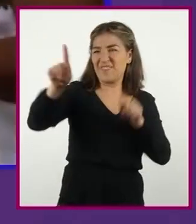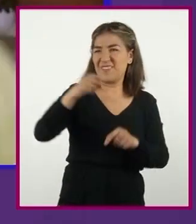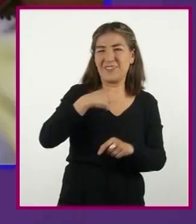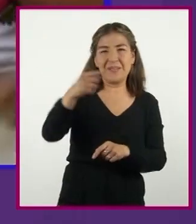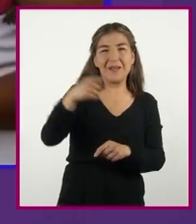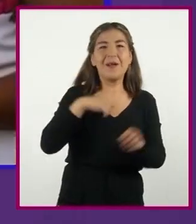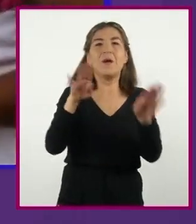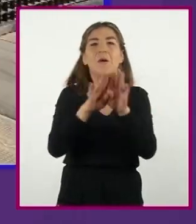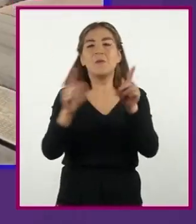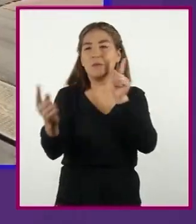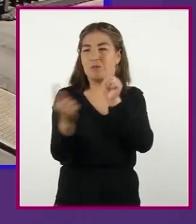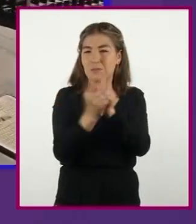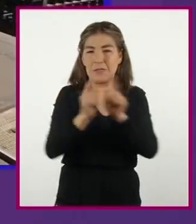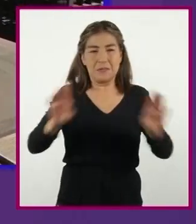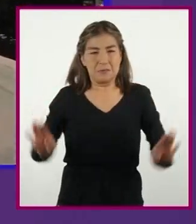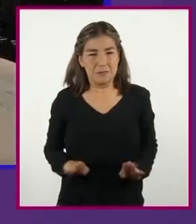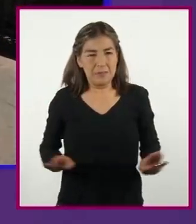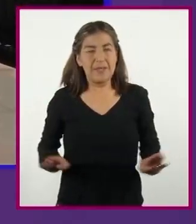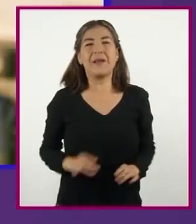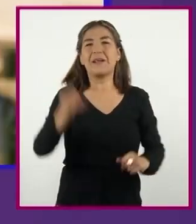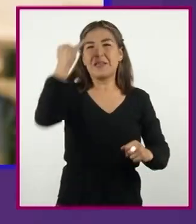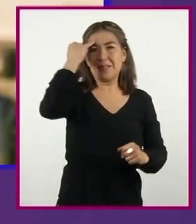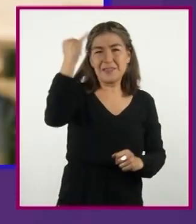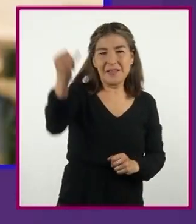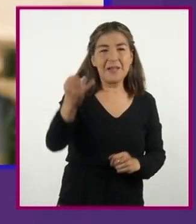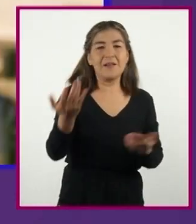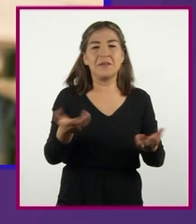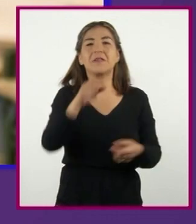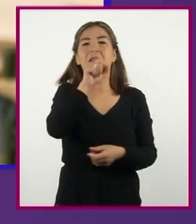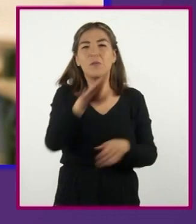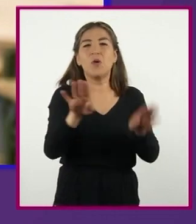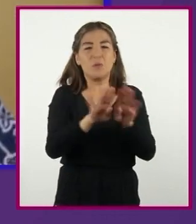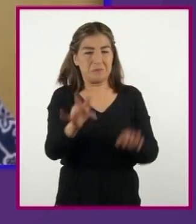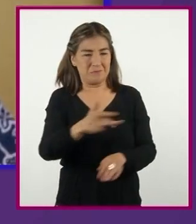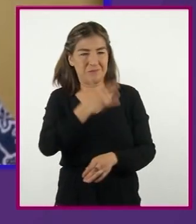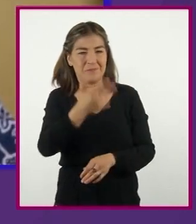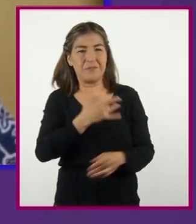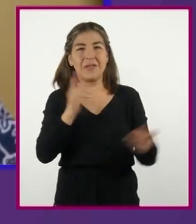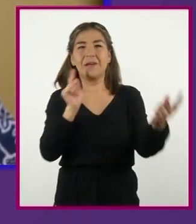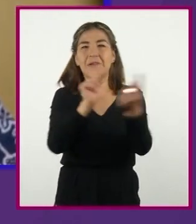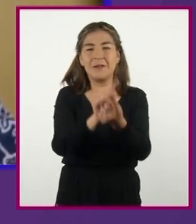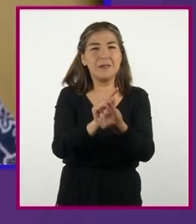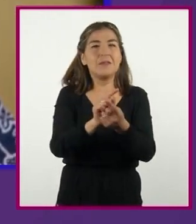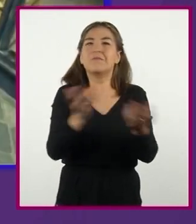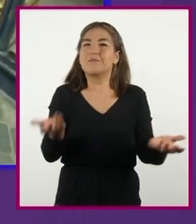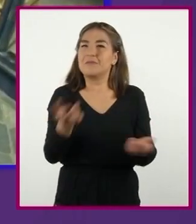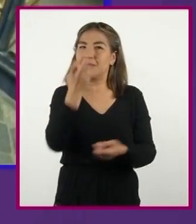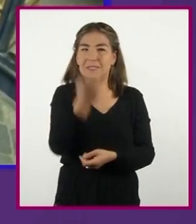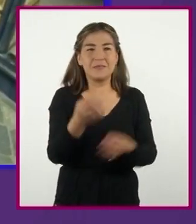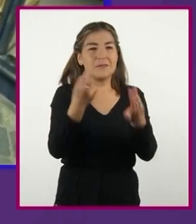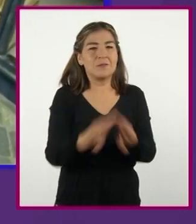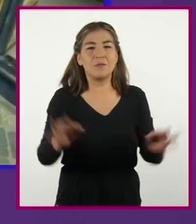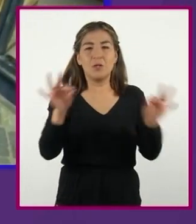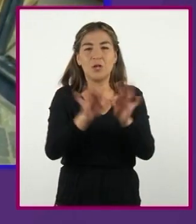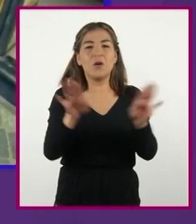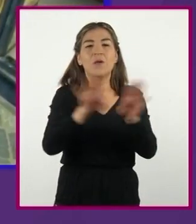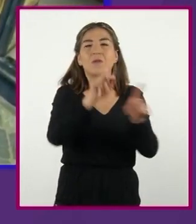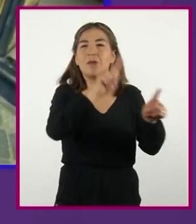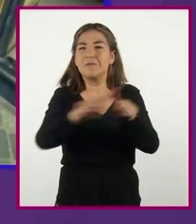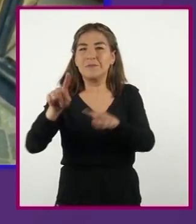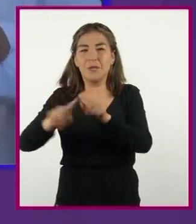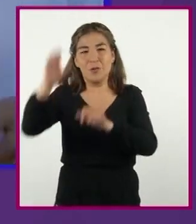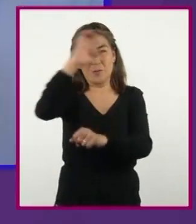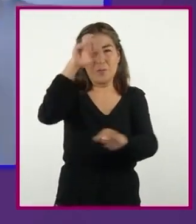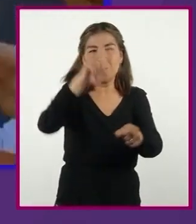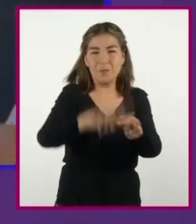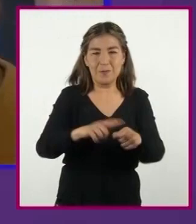Nuestro comportamiento, nuestras ideas y hasta nuestros sentimientos están influidos por diversos factores